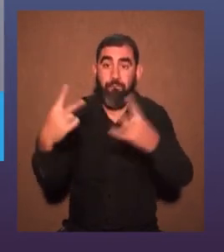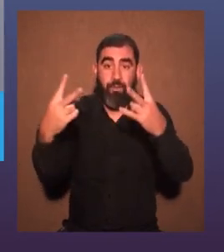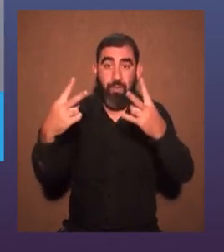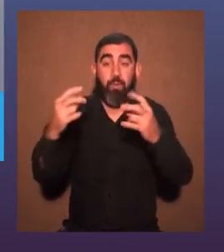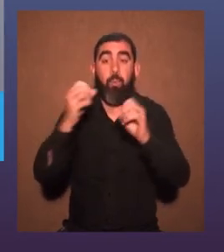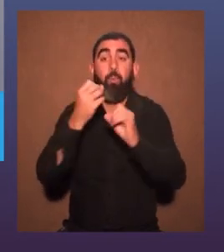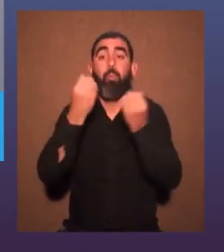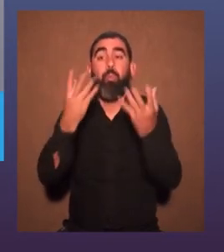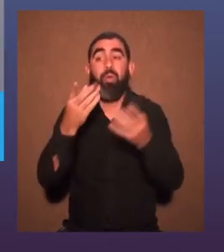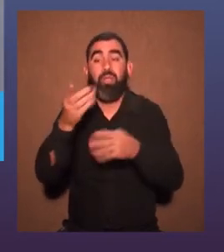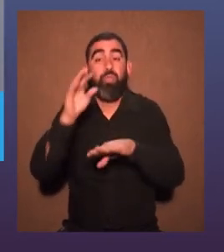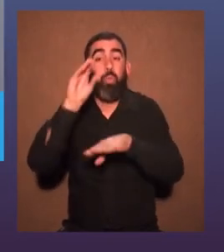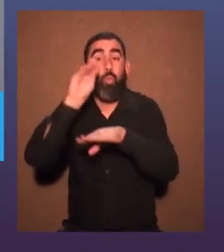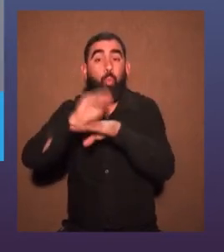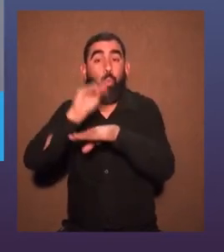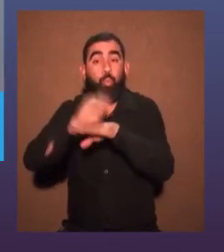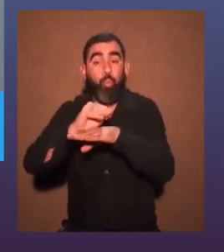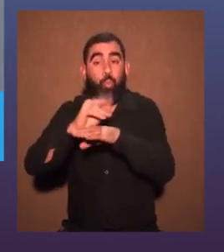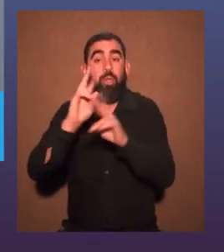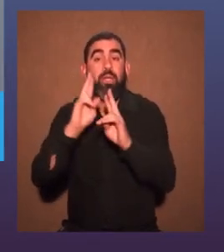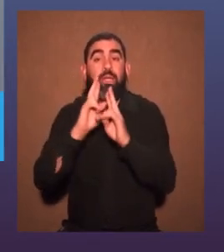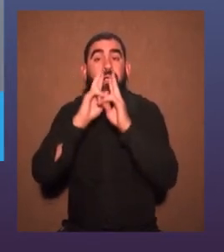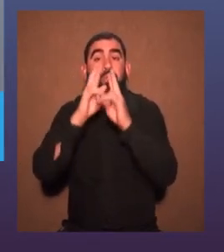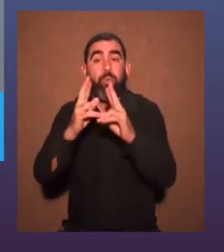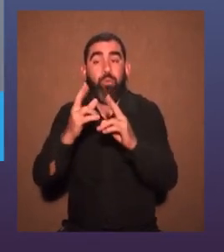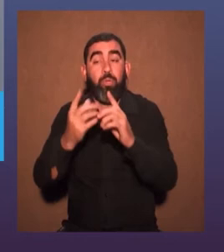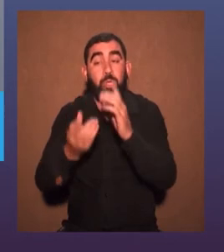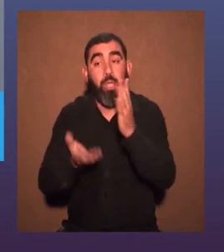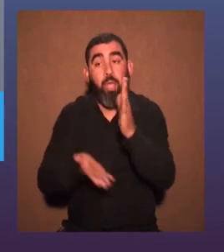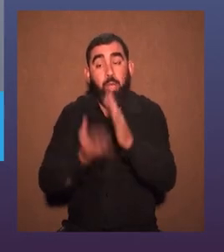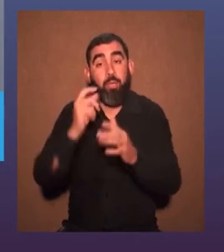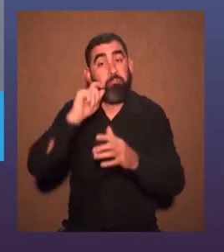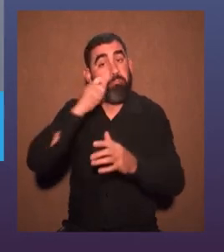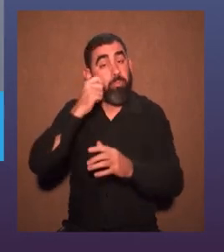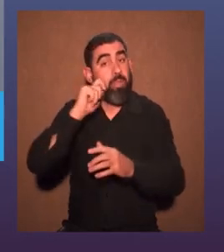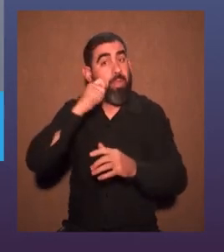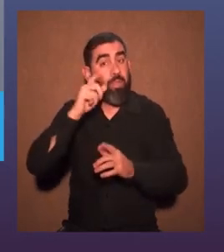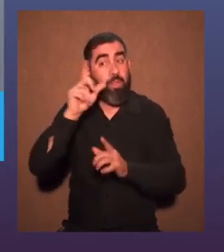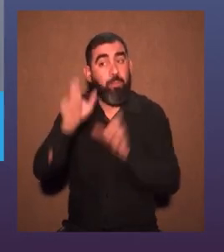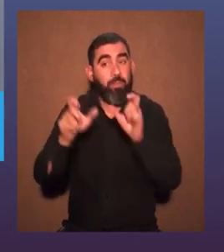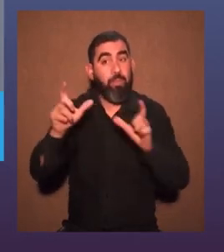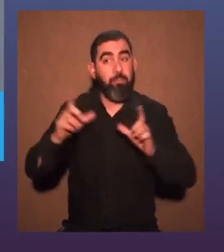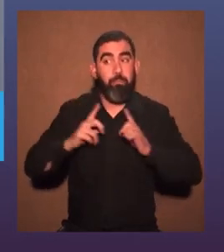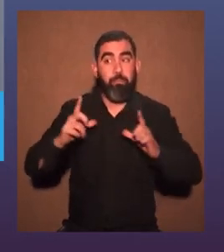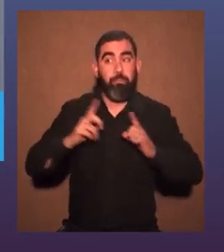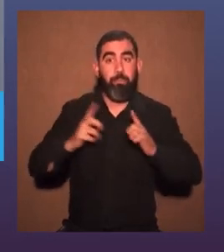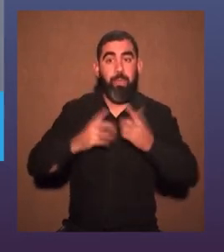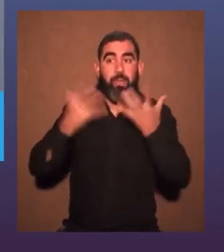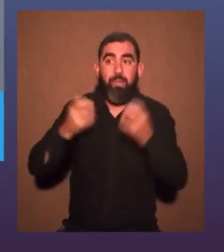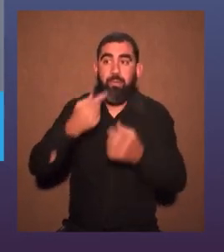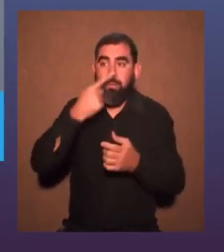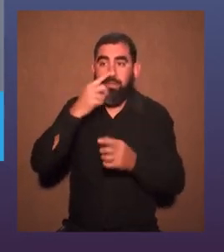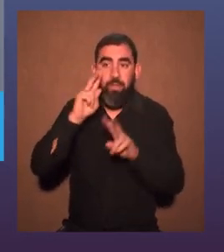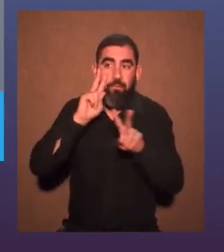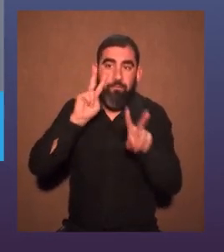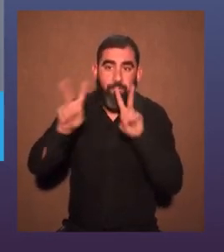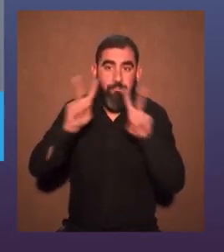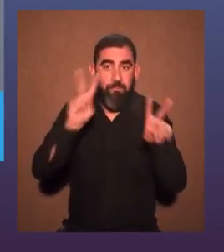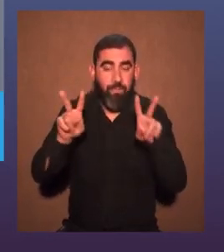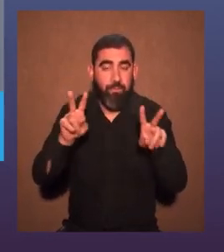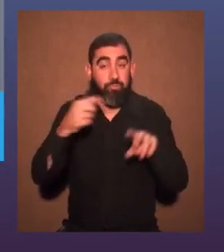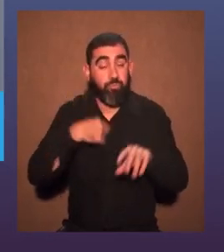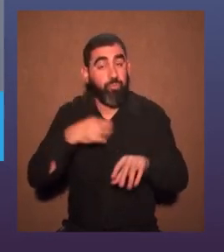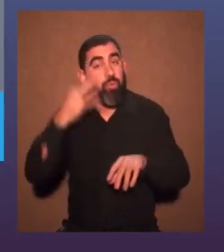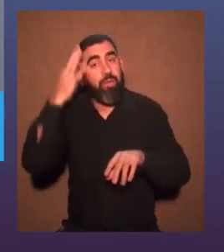hablamos, un producto cultural, es un resultado muy codiciado y que genera mucha expectativa. Y, y entonces yo creo que